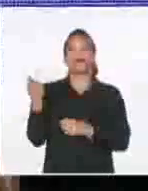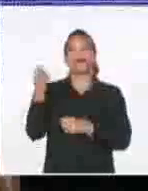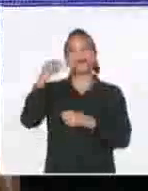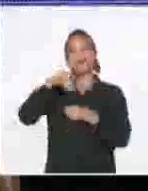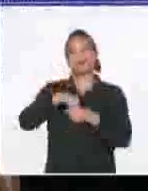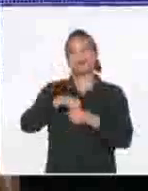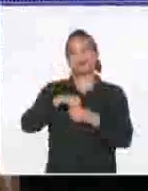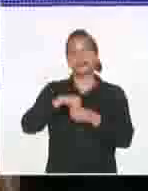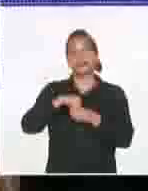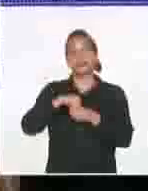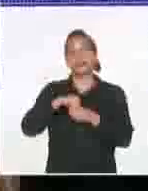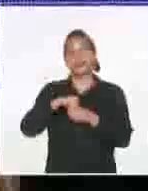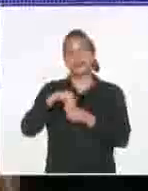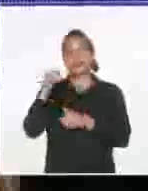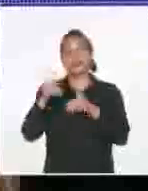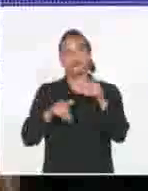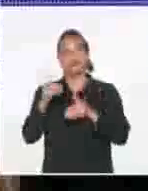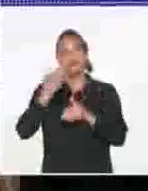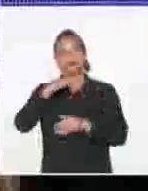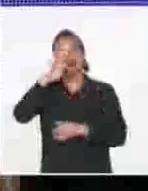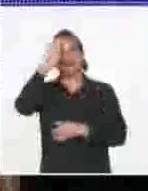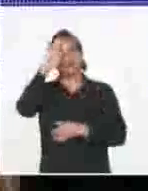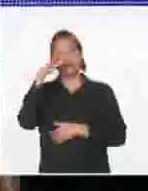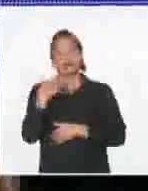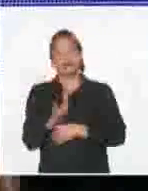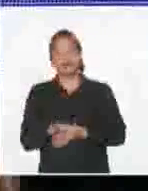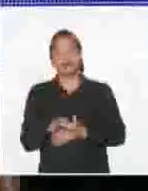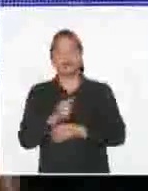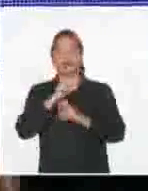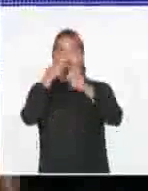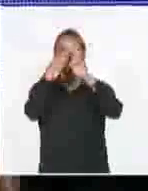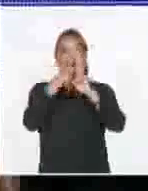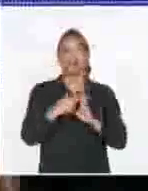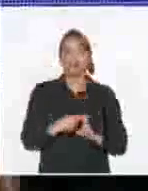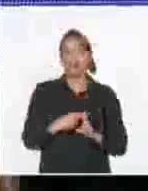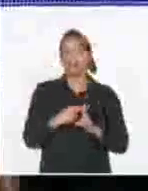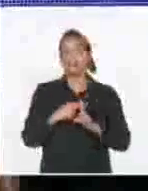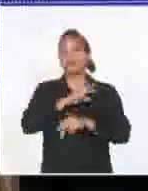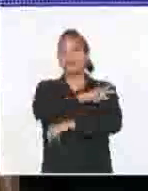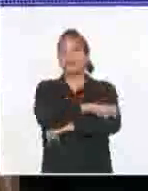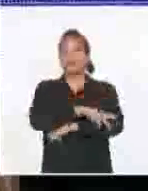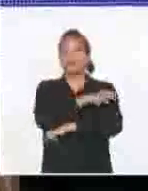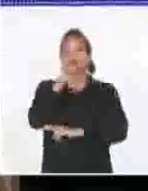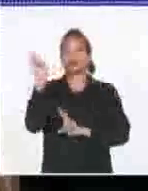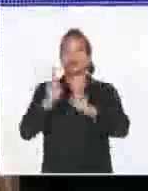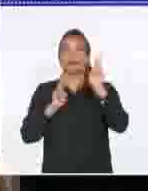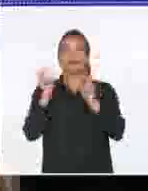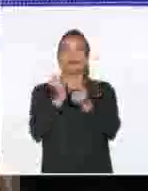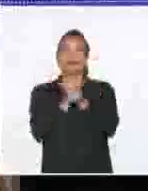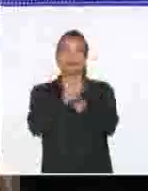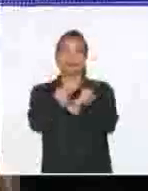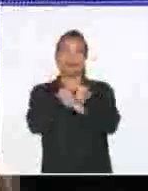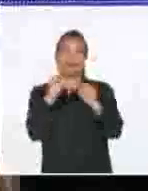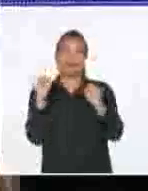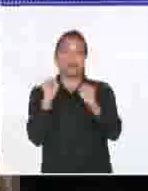por la presencia de Cuba en la infame lista de países patrocinadores del